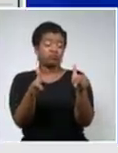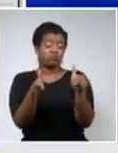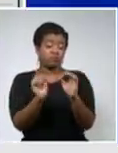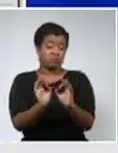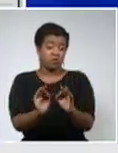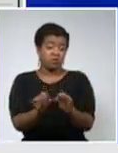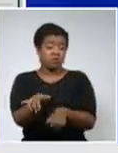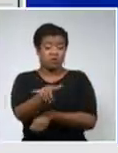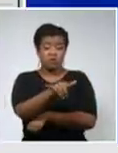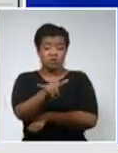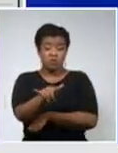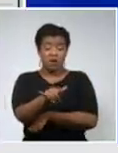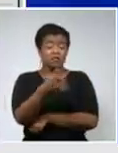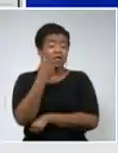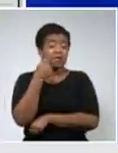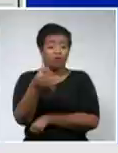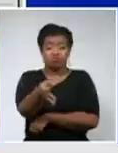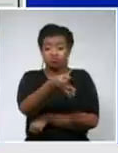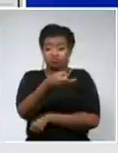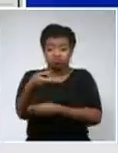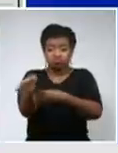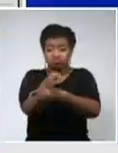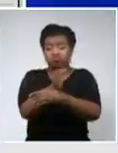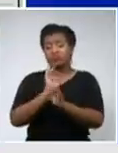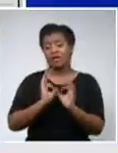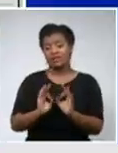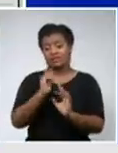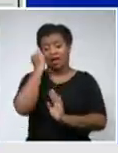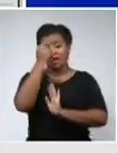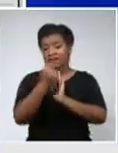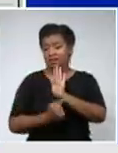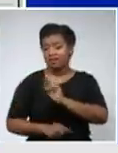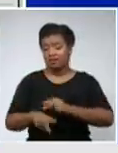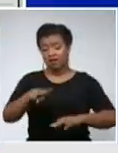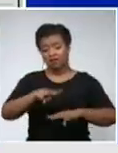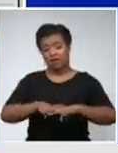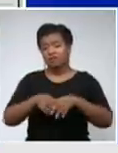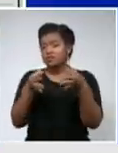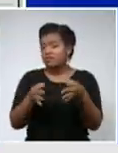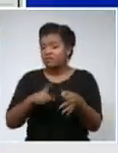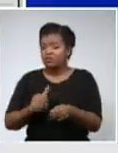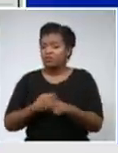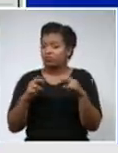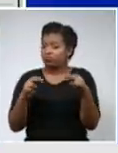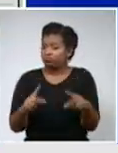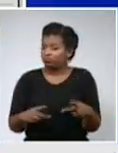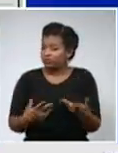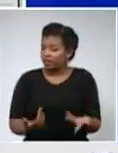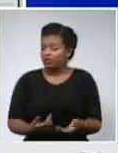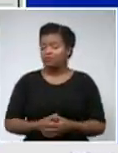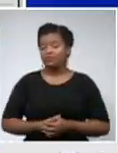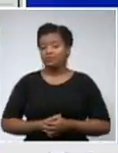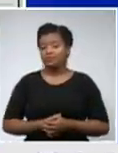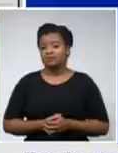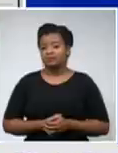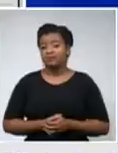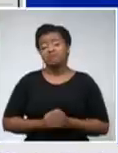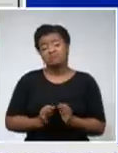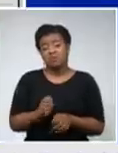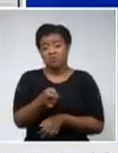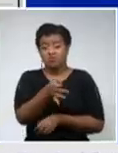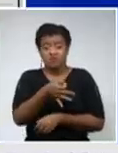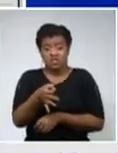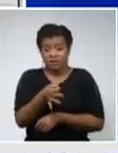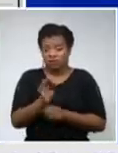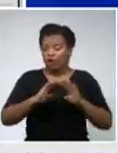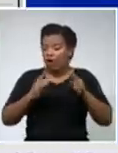la dispersión característica de esta provincia. Siempre reiteramos la división político-administrativa de La Habana,